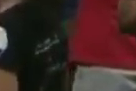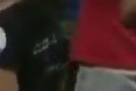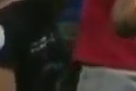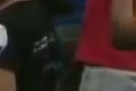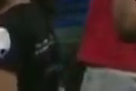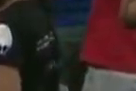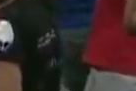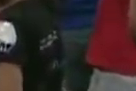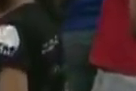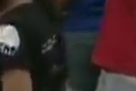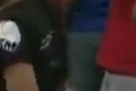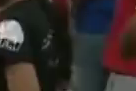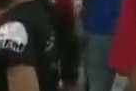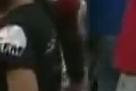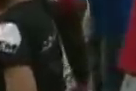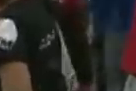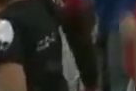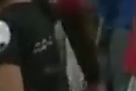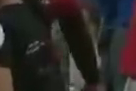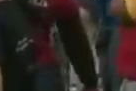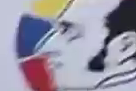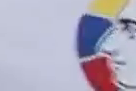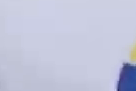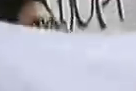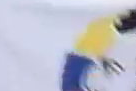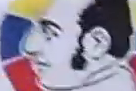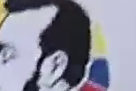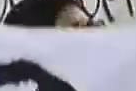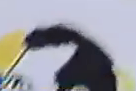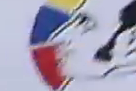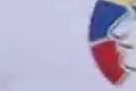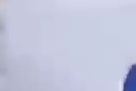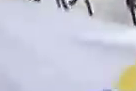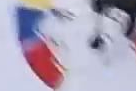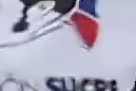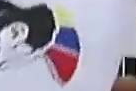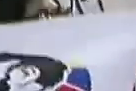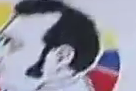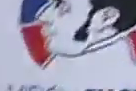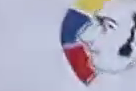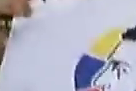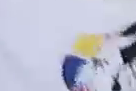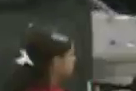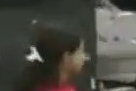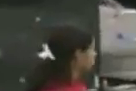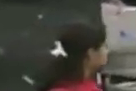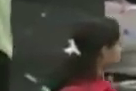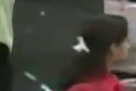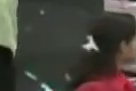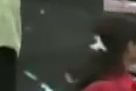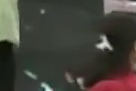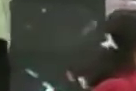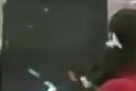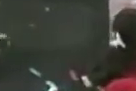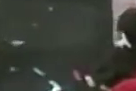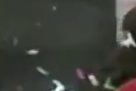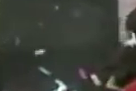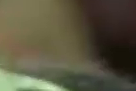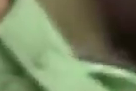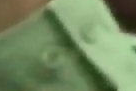construya, una Venezuela que sea referencia en el mundo y que lo es en la actualidad en materia de